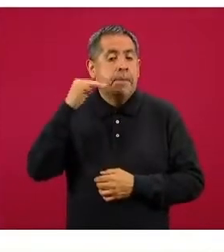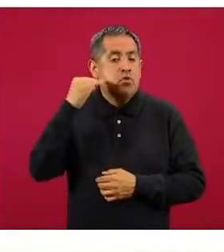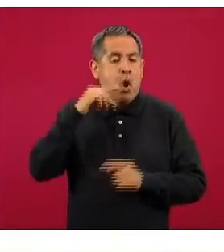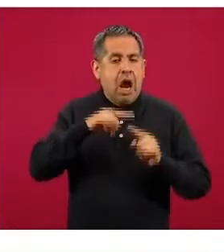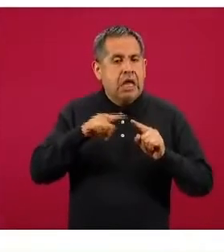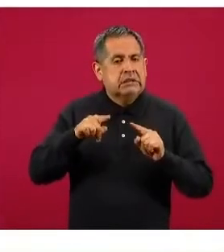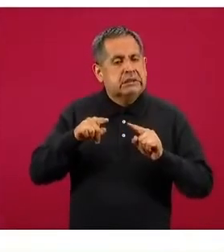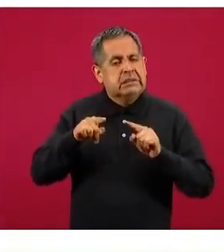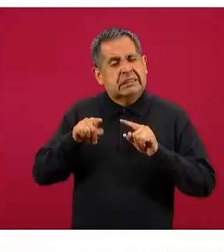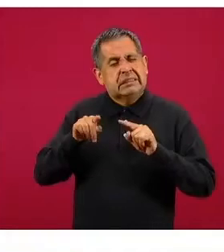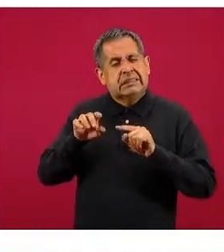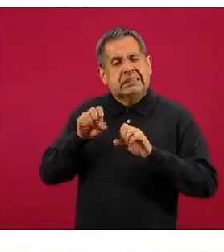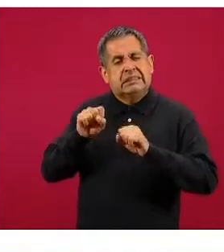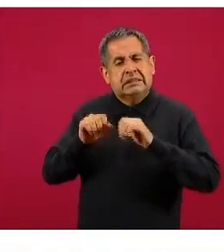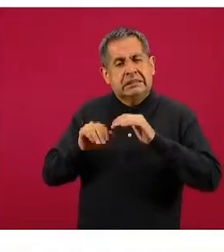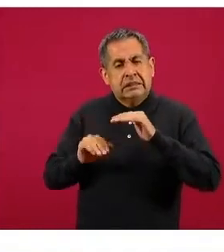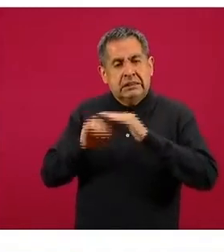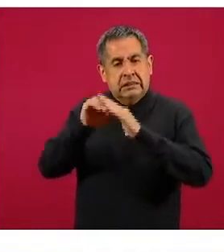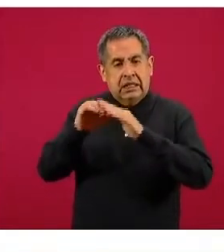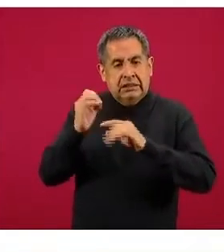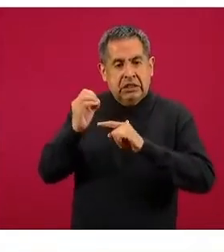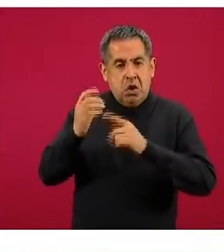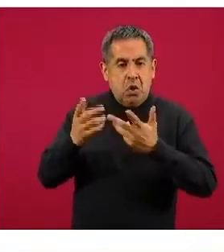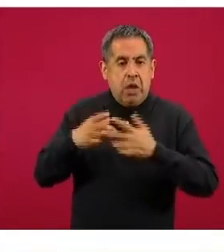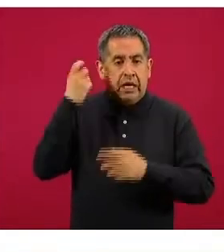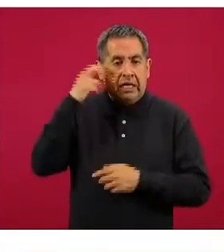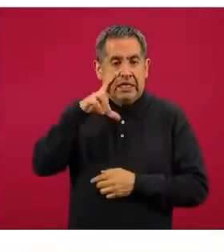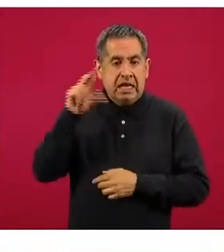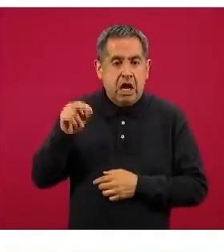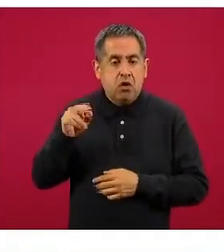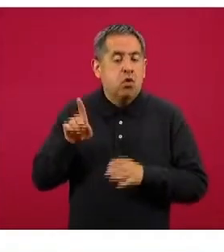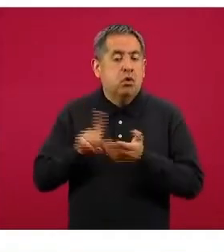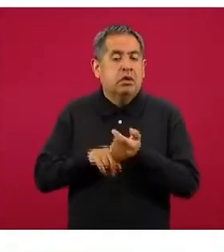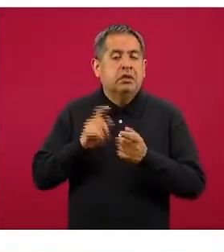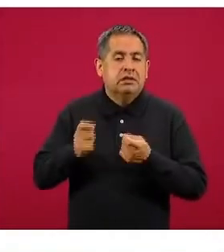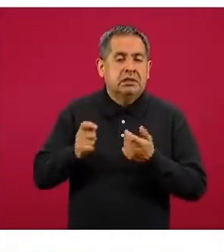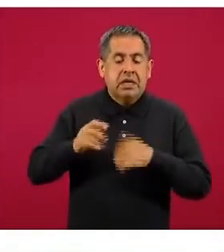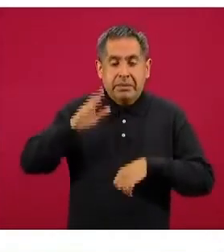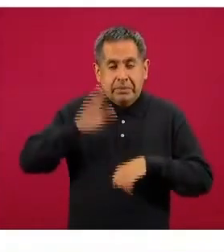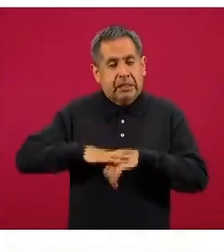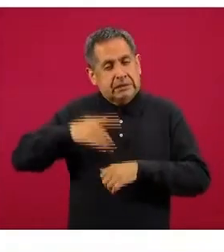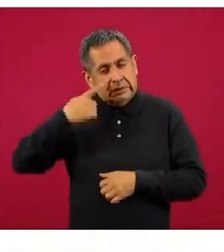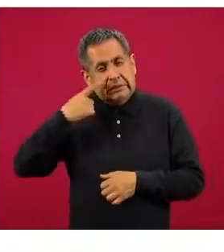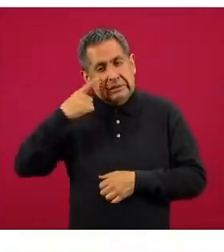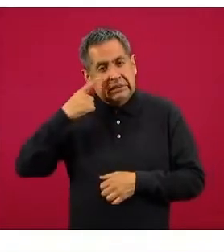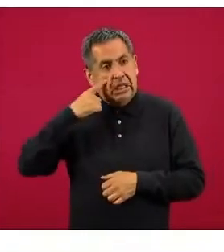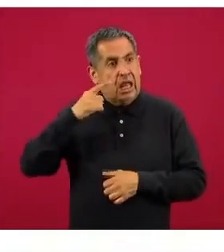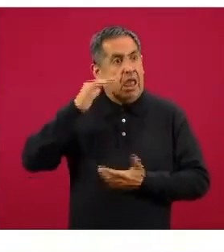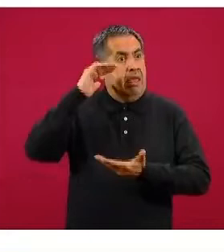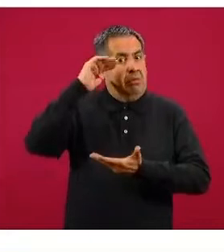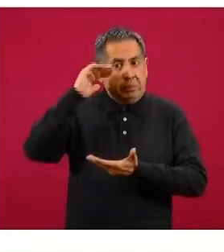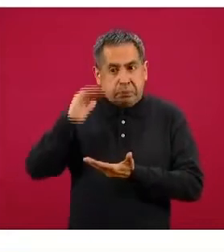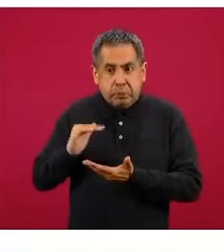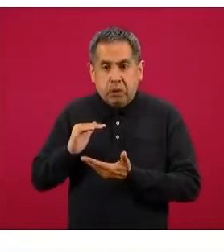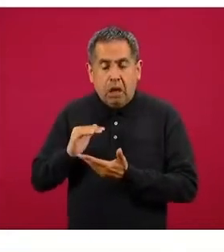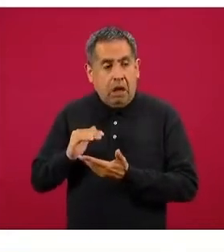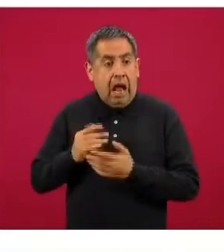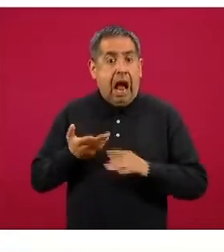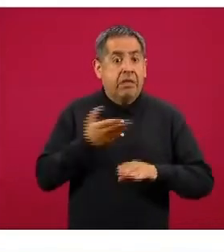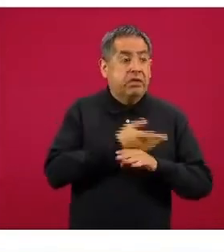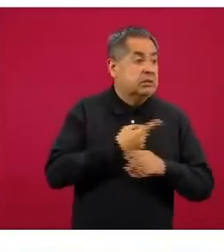más cercano al cero. Quintana Roo, de los estados que más lograron disminuir la movilidad en las